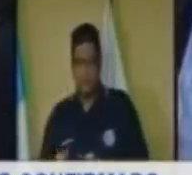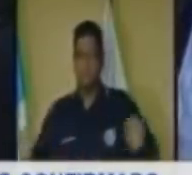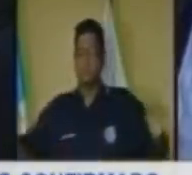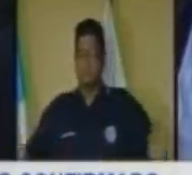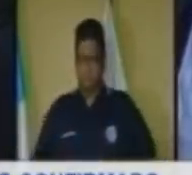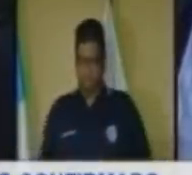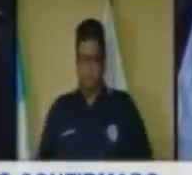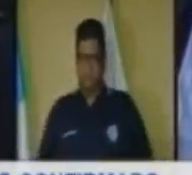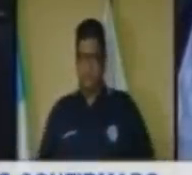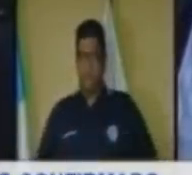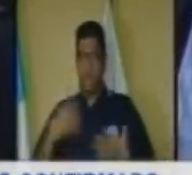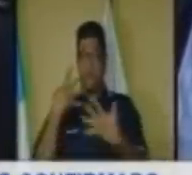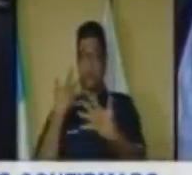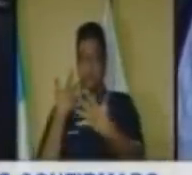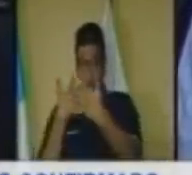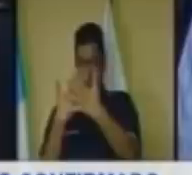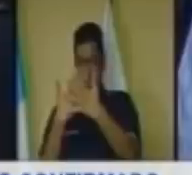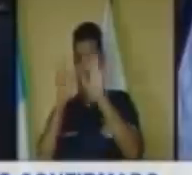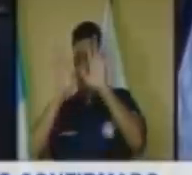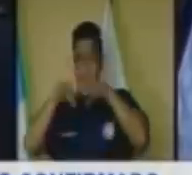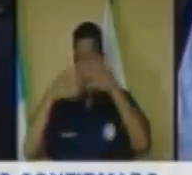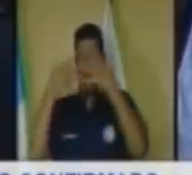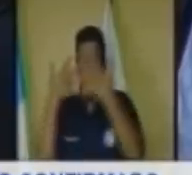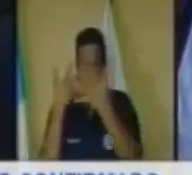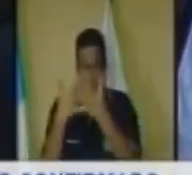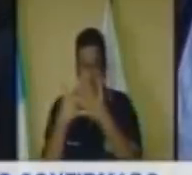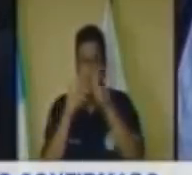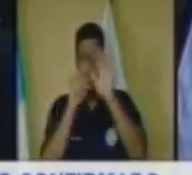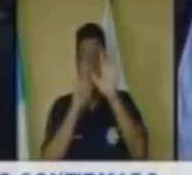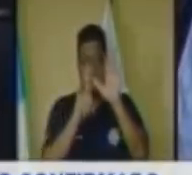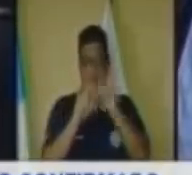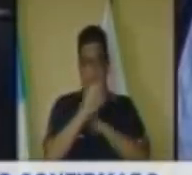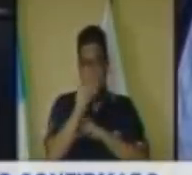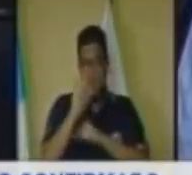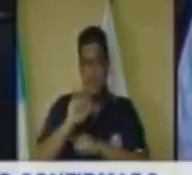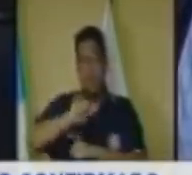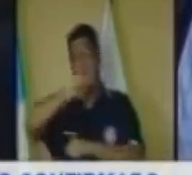con prisión de 6 meses a 2 años. O sea que eso es lo que